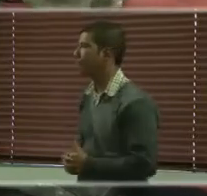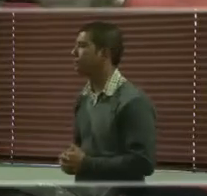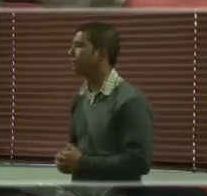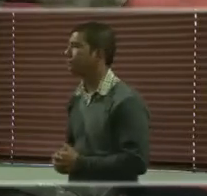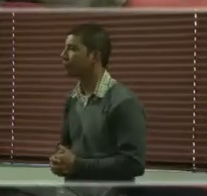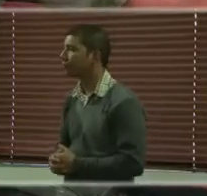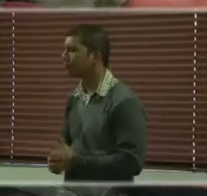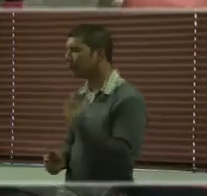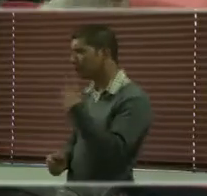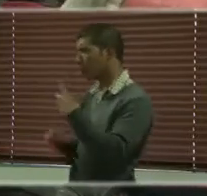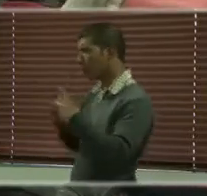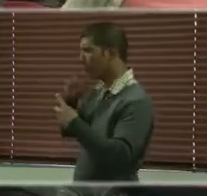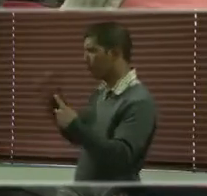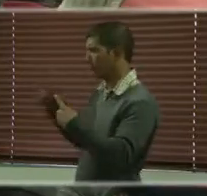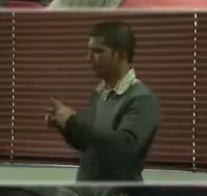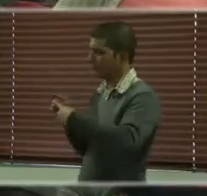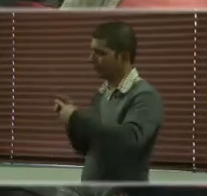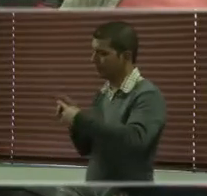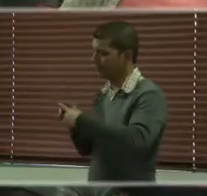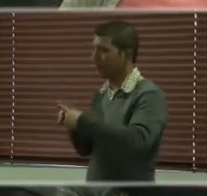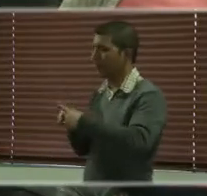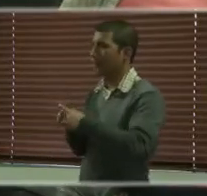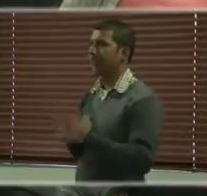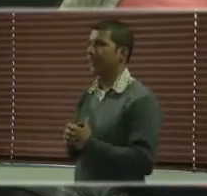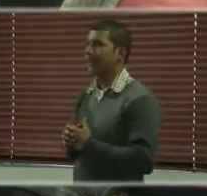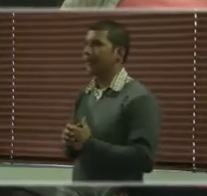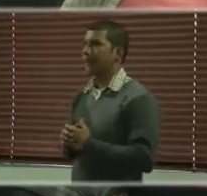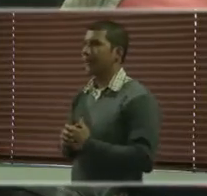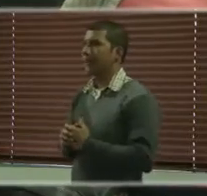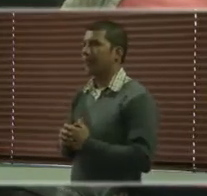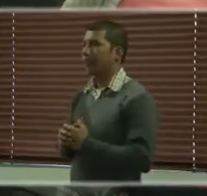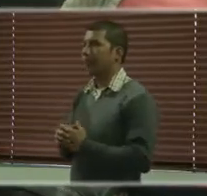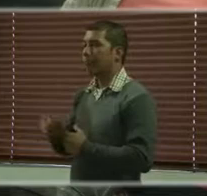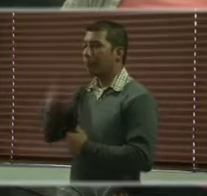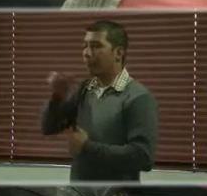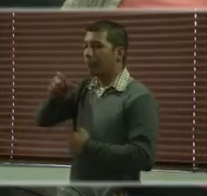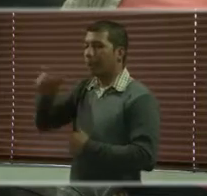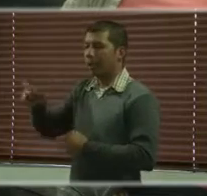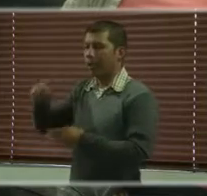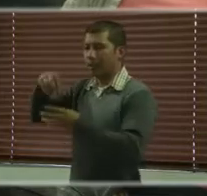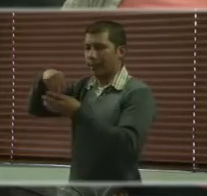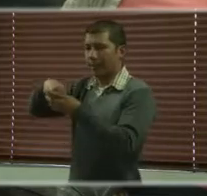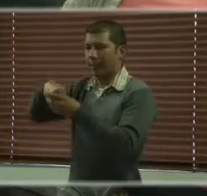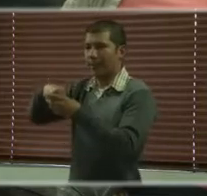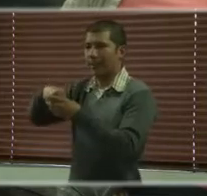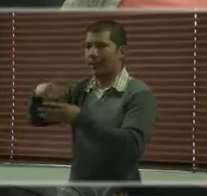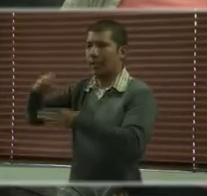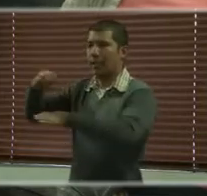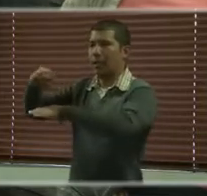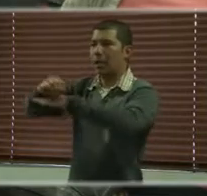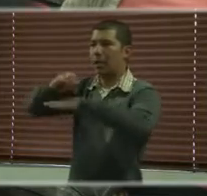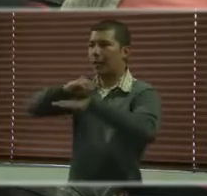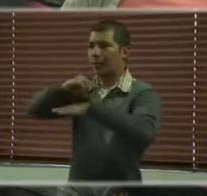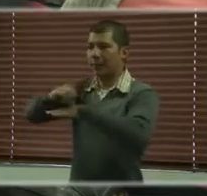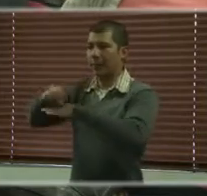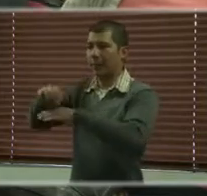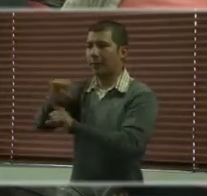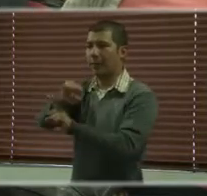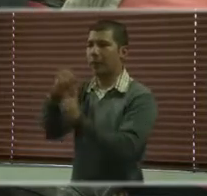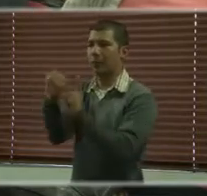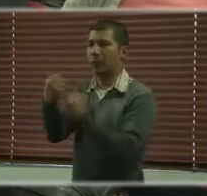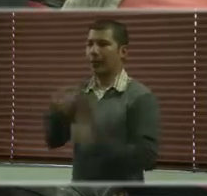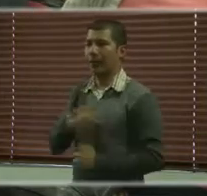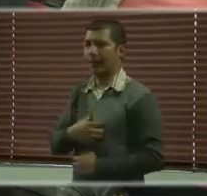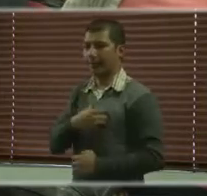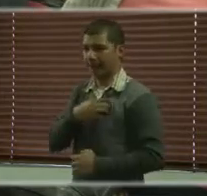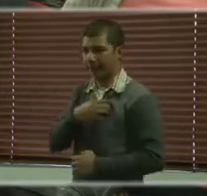de sociedad civil o personas con discapacidad en el proceso de examen periódico del comité a los países